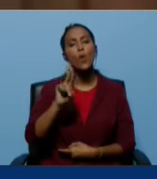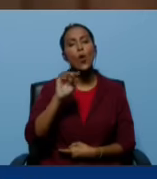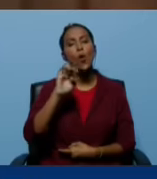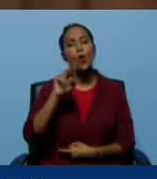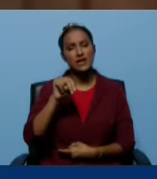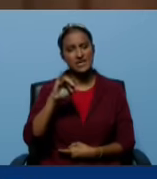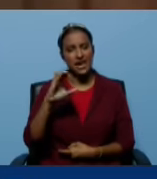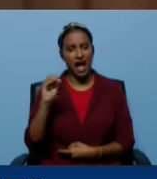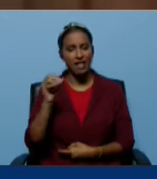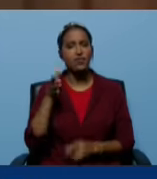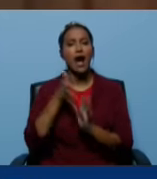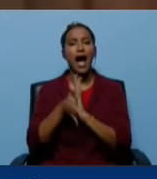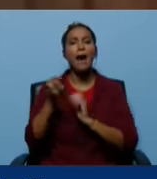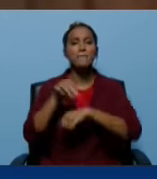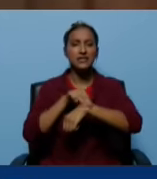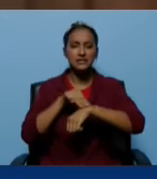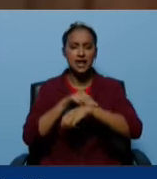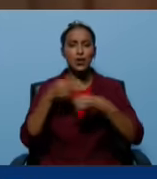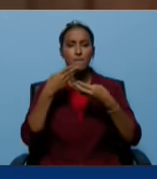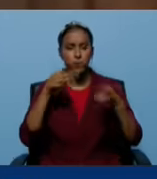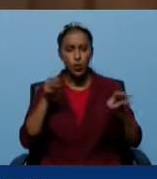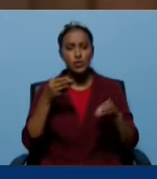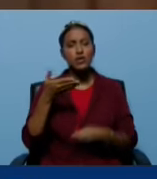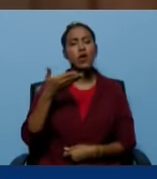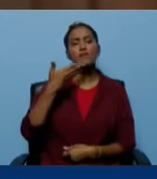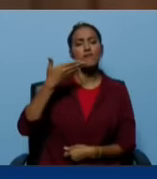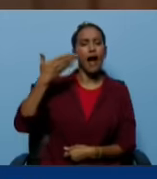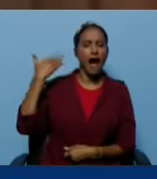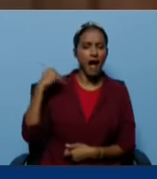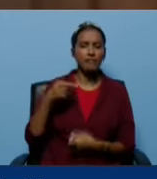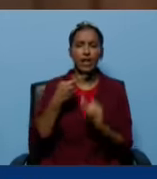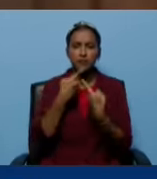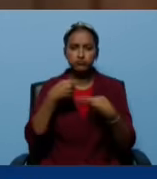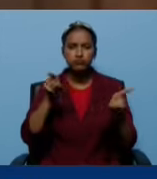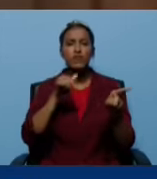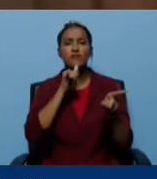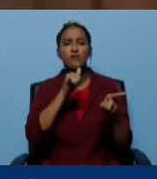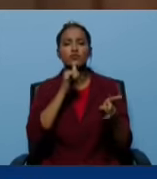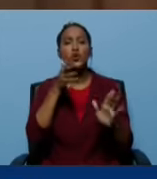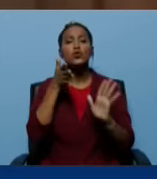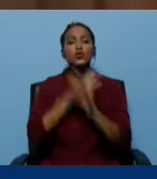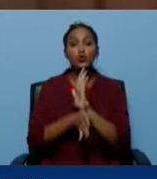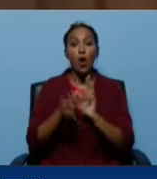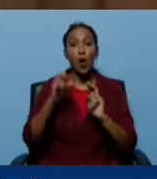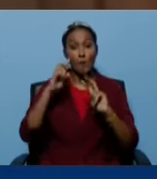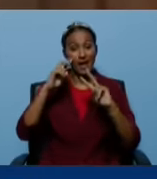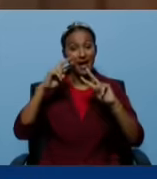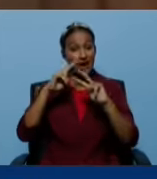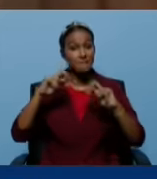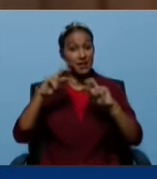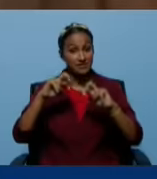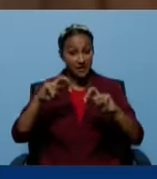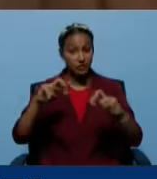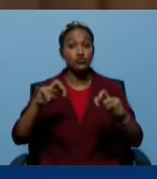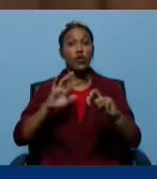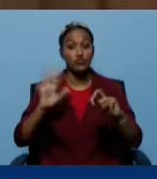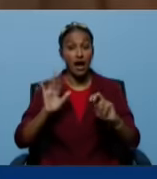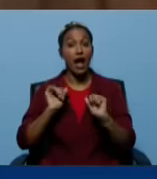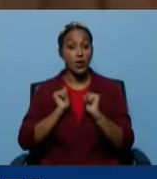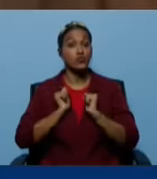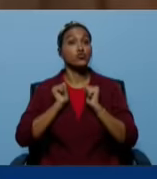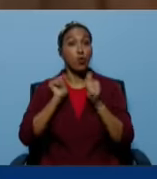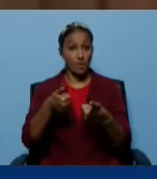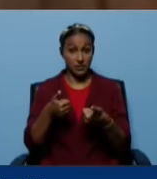admitió de manera oportuna, relacionado con la investigación en marcha, de la cual vamos